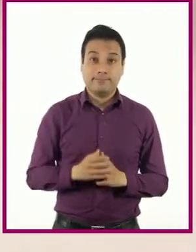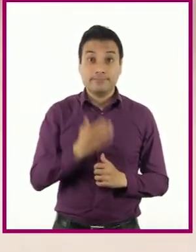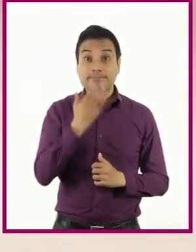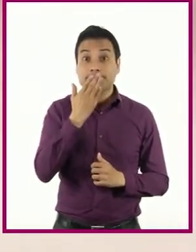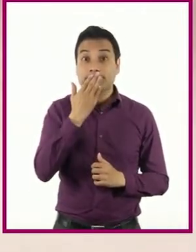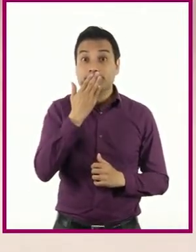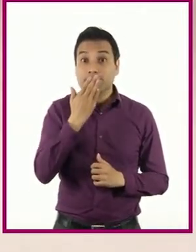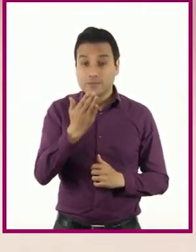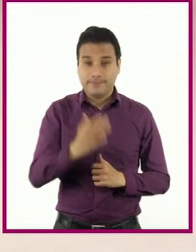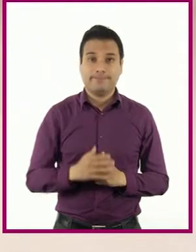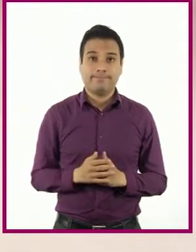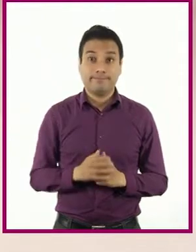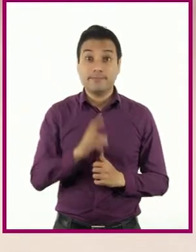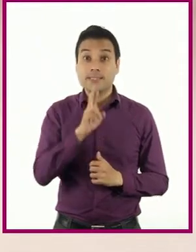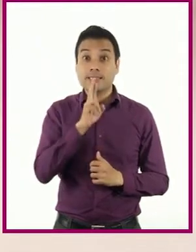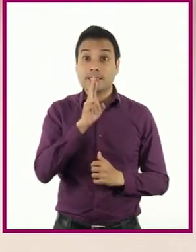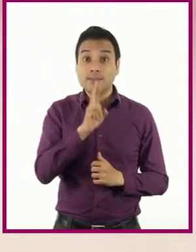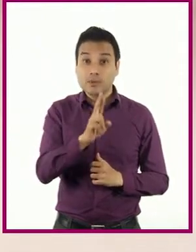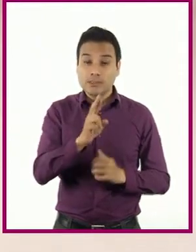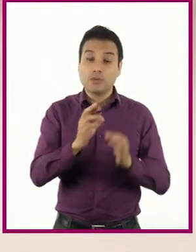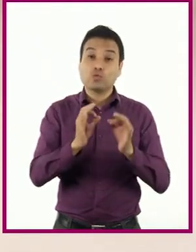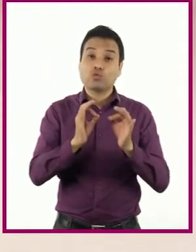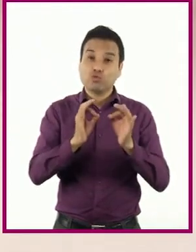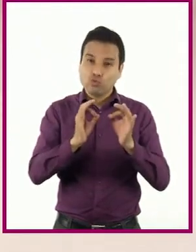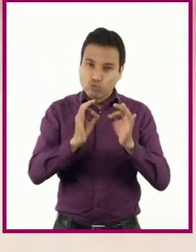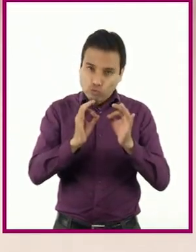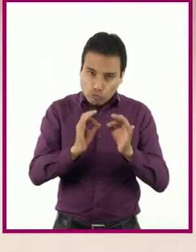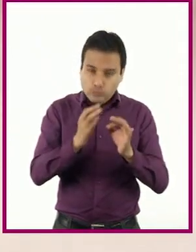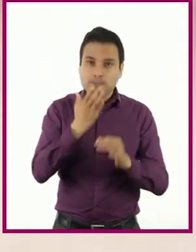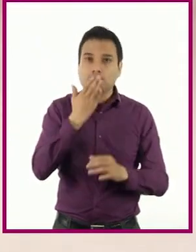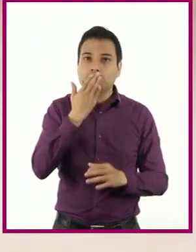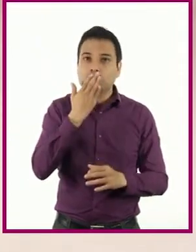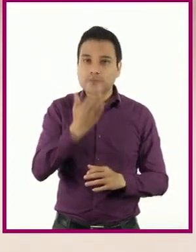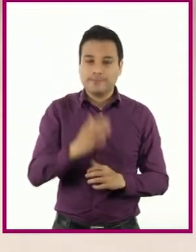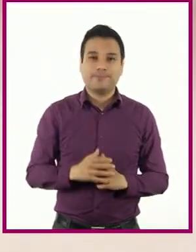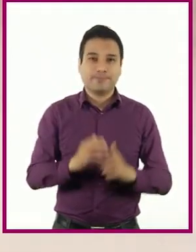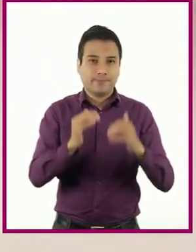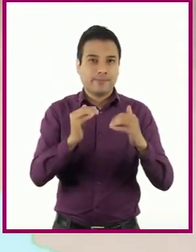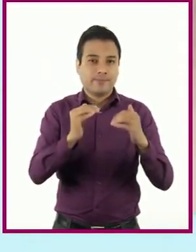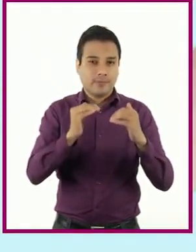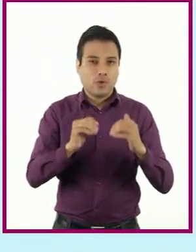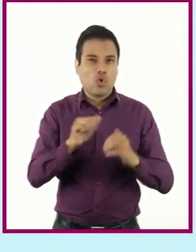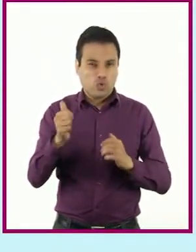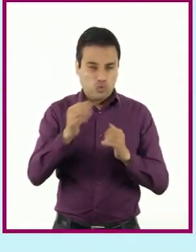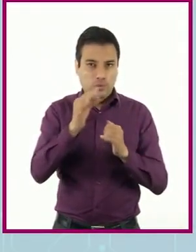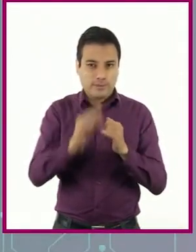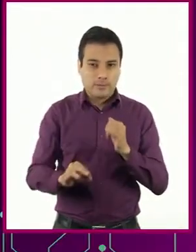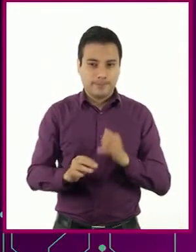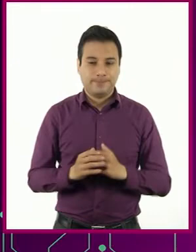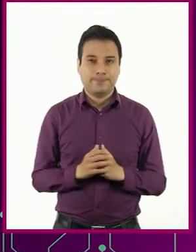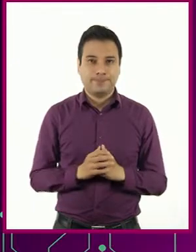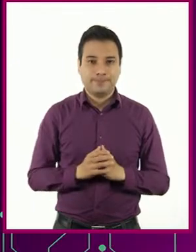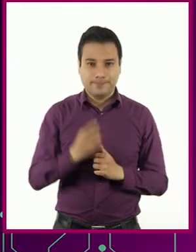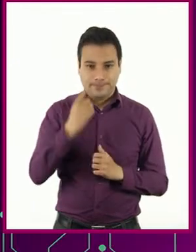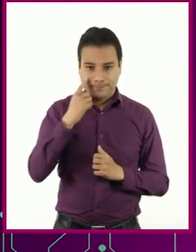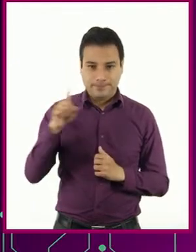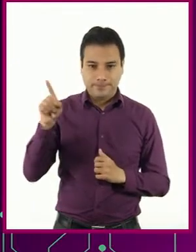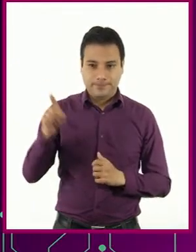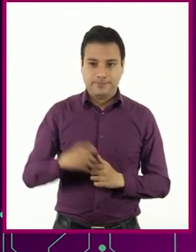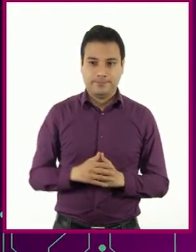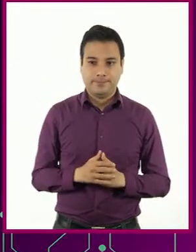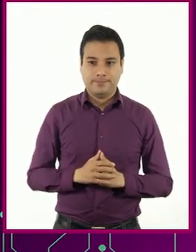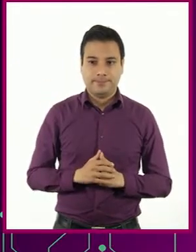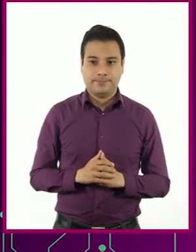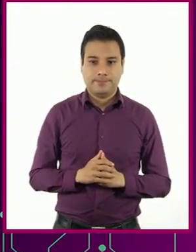¡Excelente! Has contestado de manera correcta los 2 casos. Ahora vamos con el último. En esta